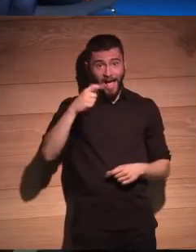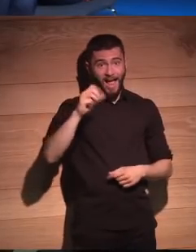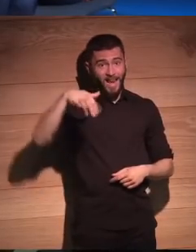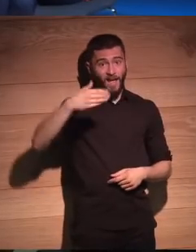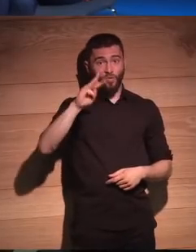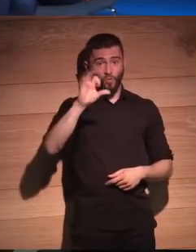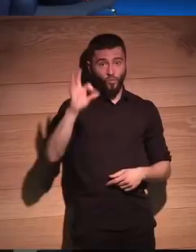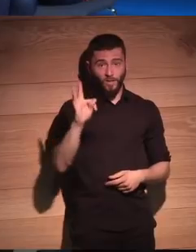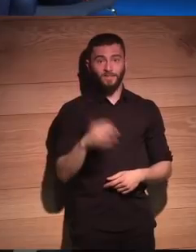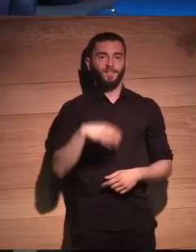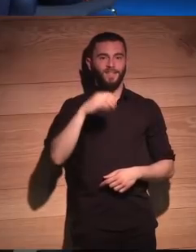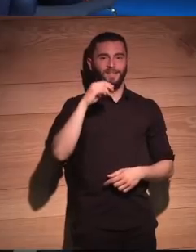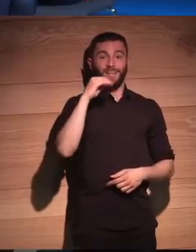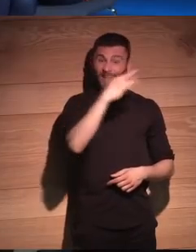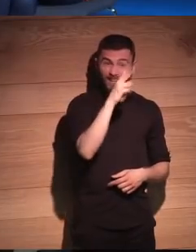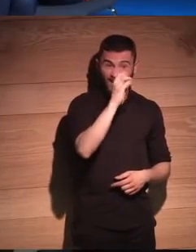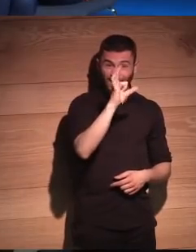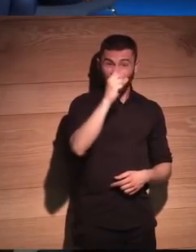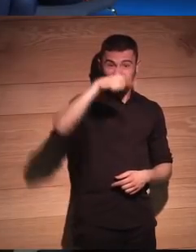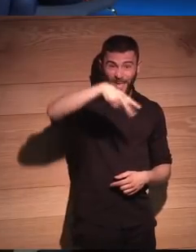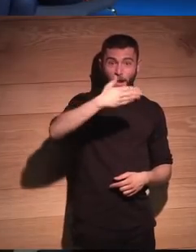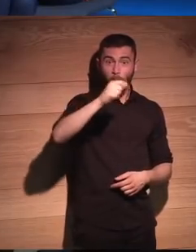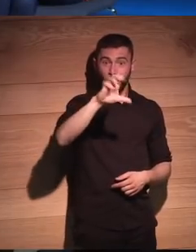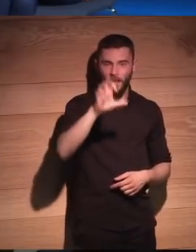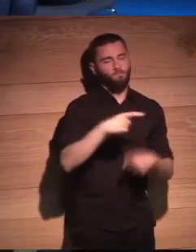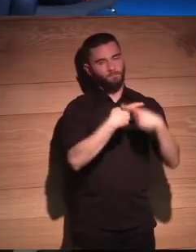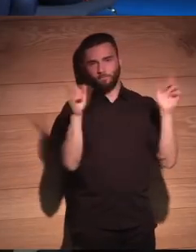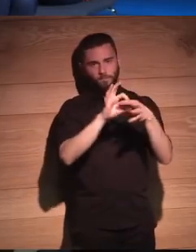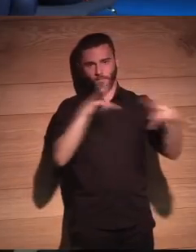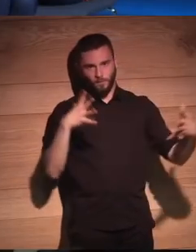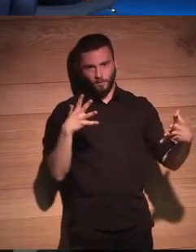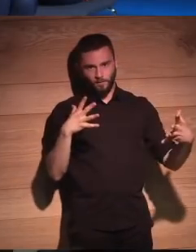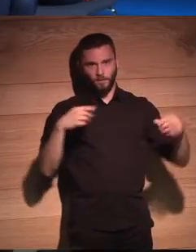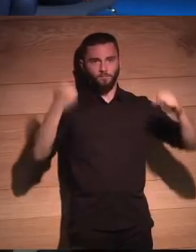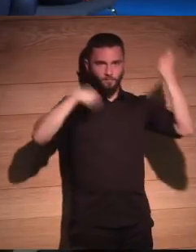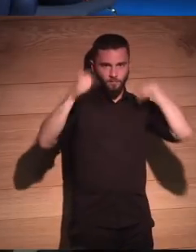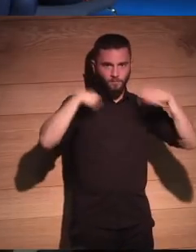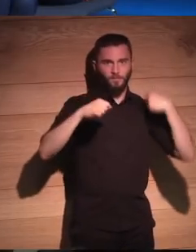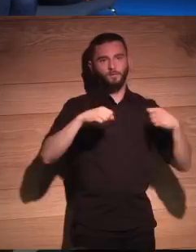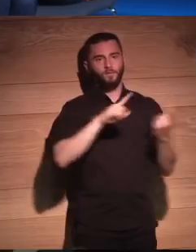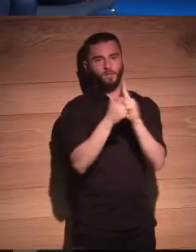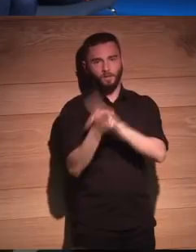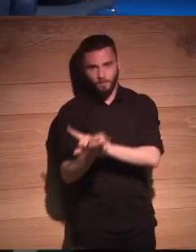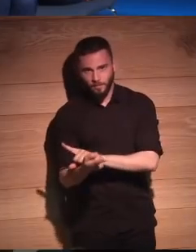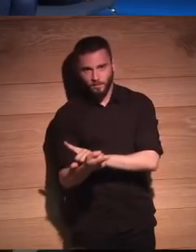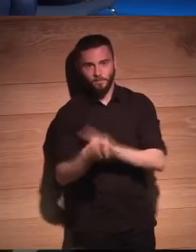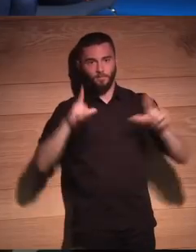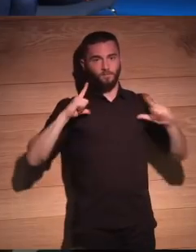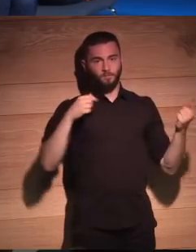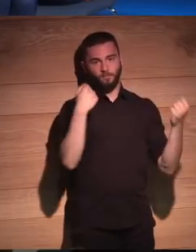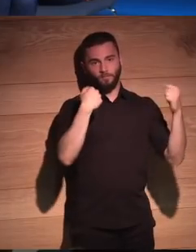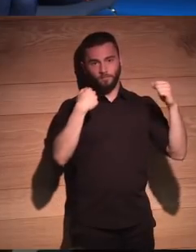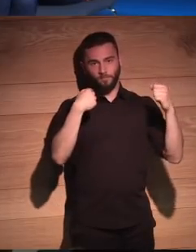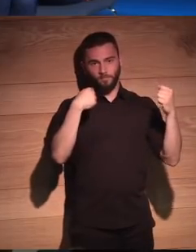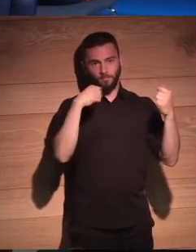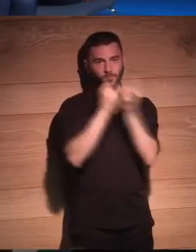mismo que el de Christian Bale, son muy distintos. Gotham también ha cambiado, los antagonistas también van cambiando, entonces se van adaptando un